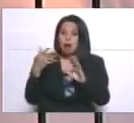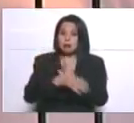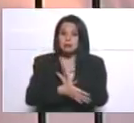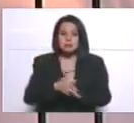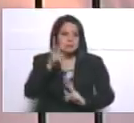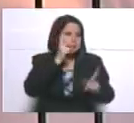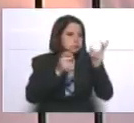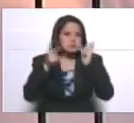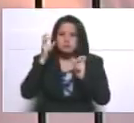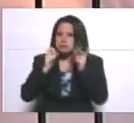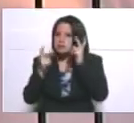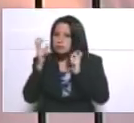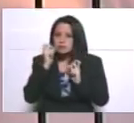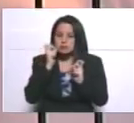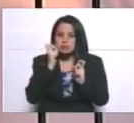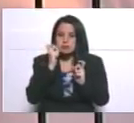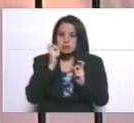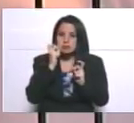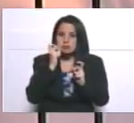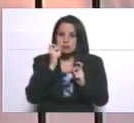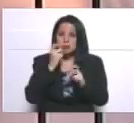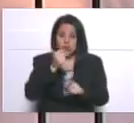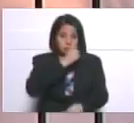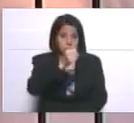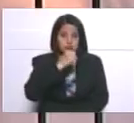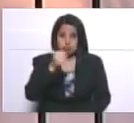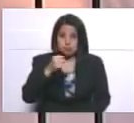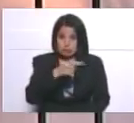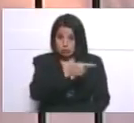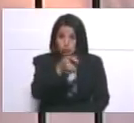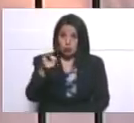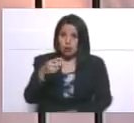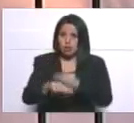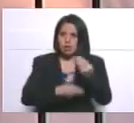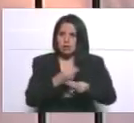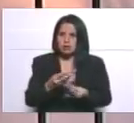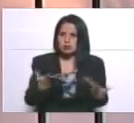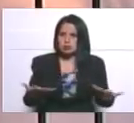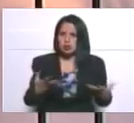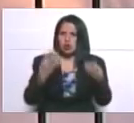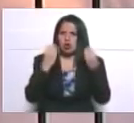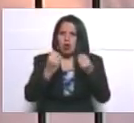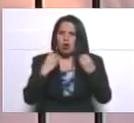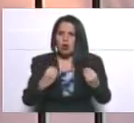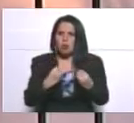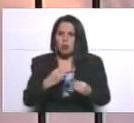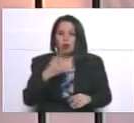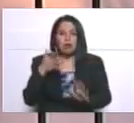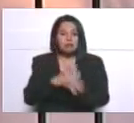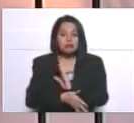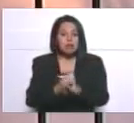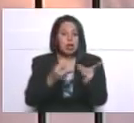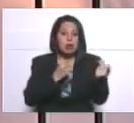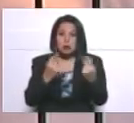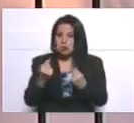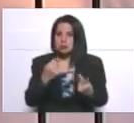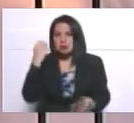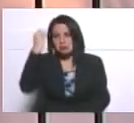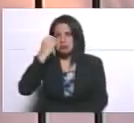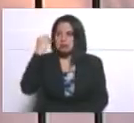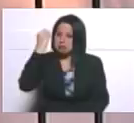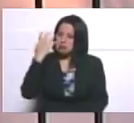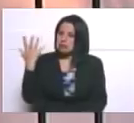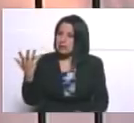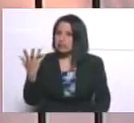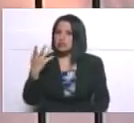oído algunas de las entrevistas que tú has dado, tu posición con el tema económico. Me parece que no